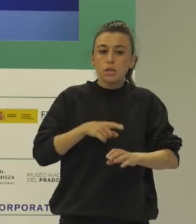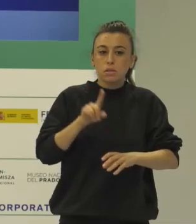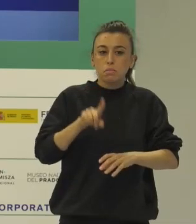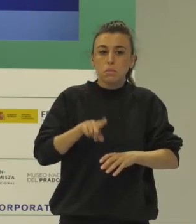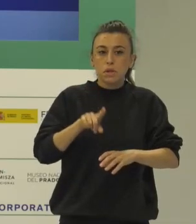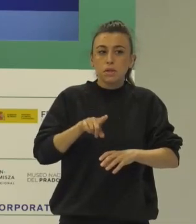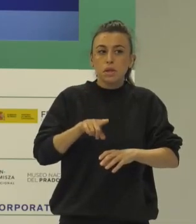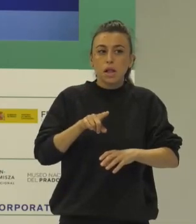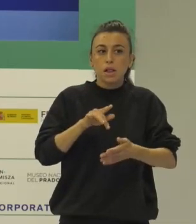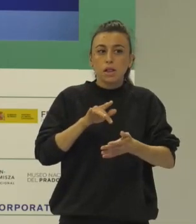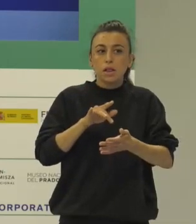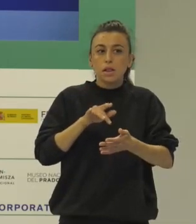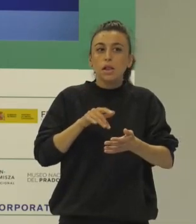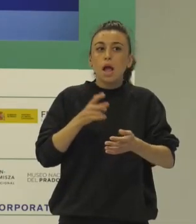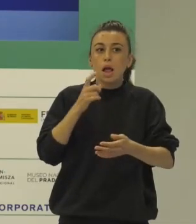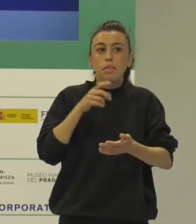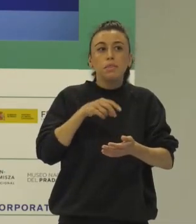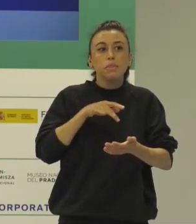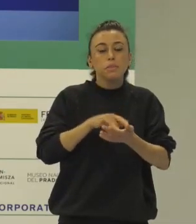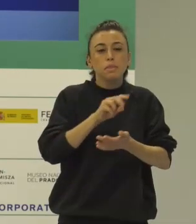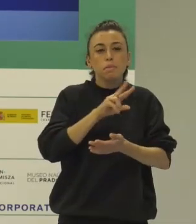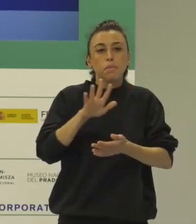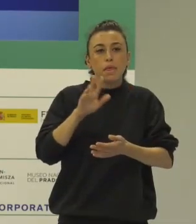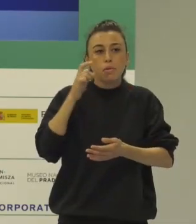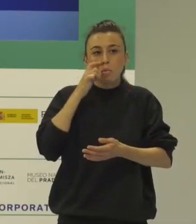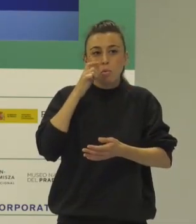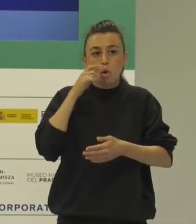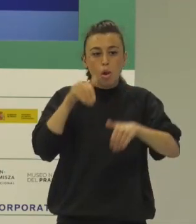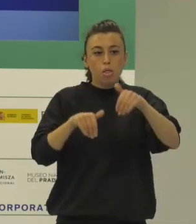elecciones, de junio, perdón, son las elecciones generales, pues ya